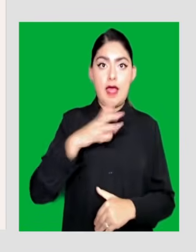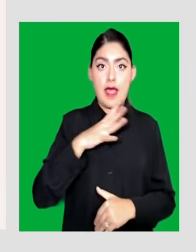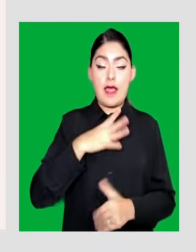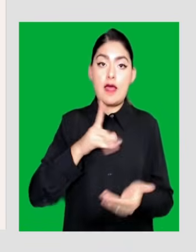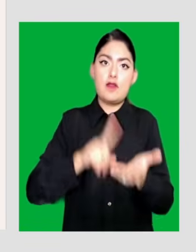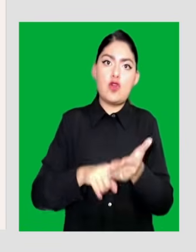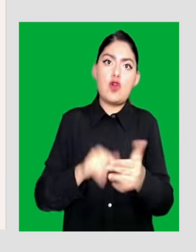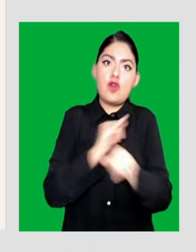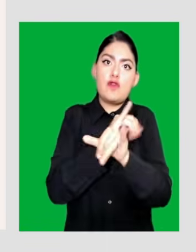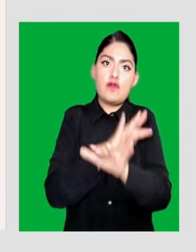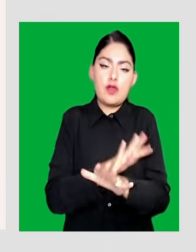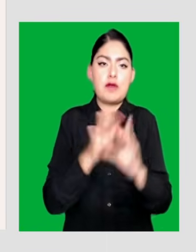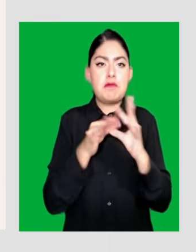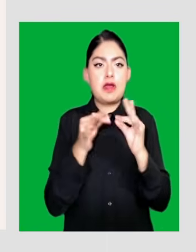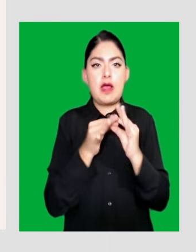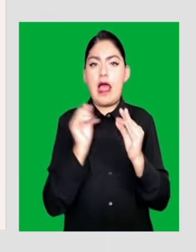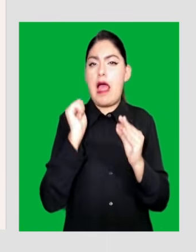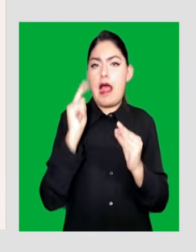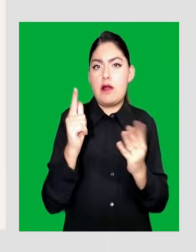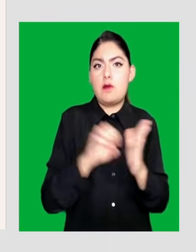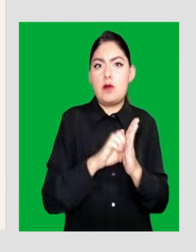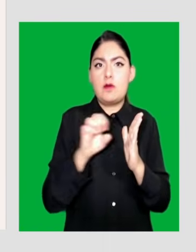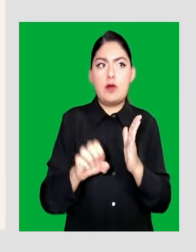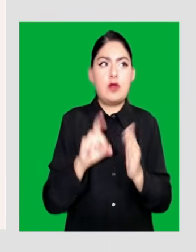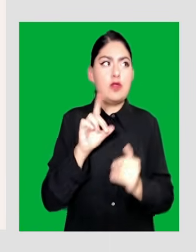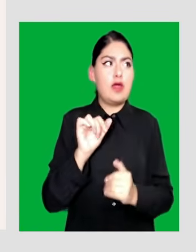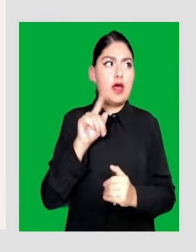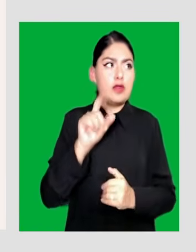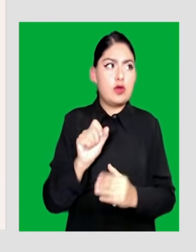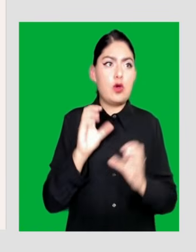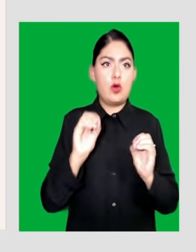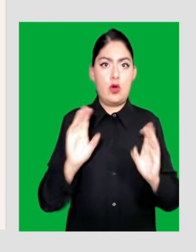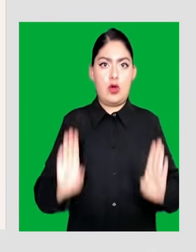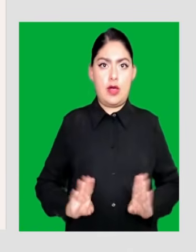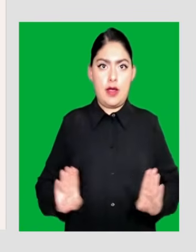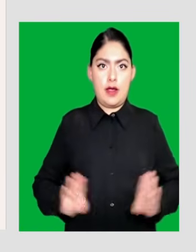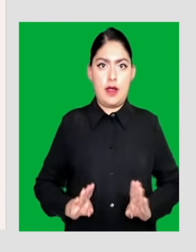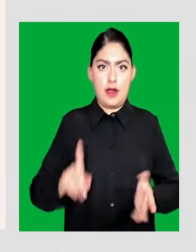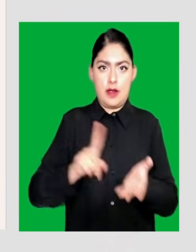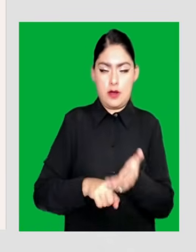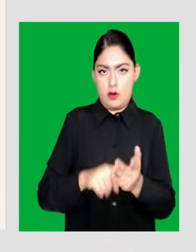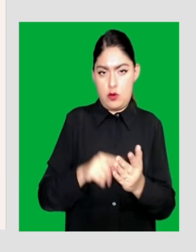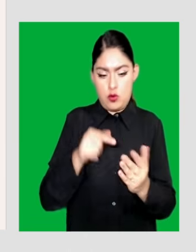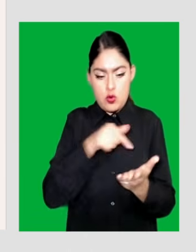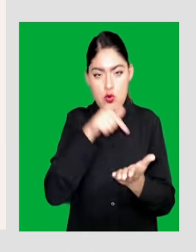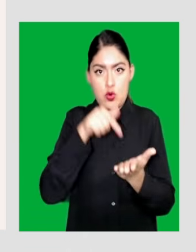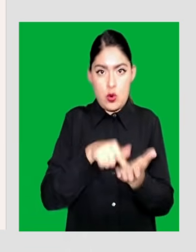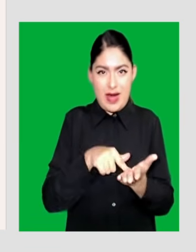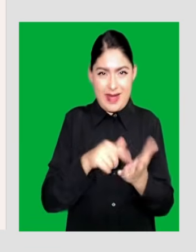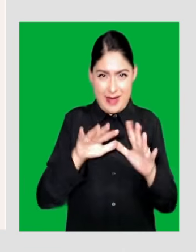continuación, ahondaremos en el tipo de datos con los que se trabaja en los sistemas de información geográfica.